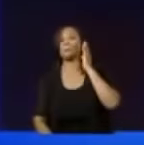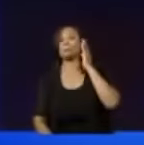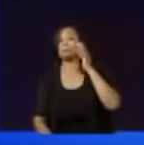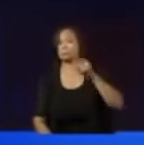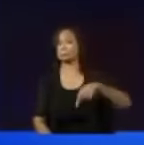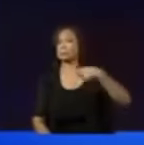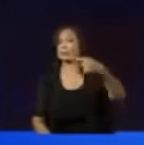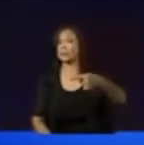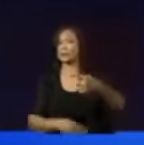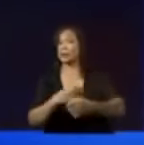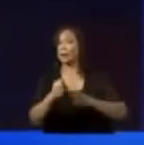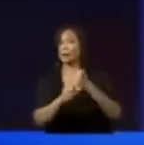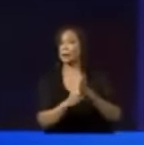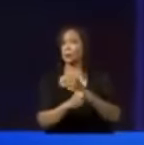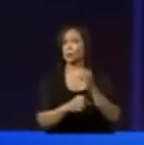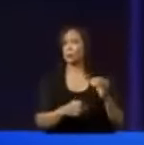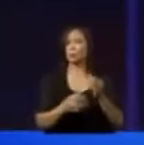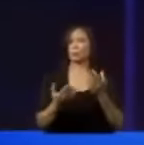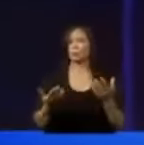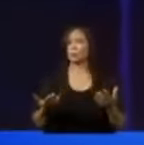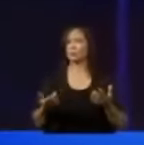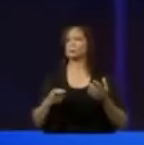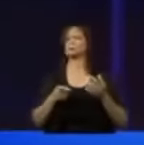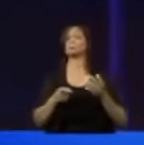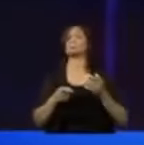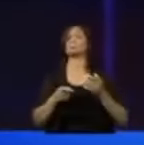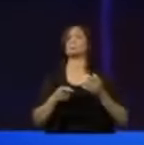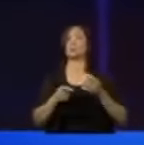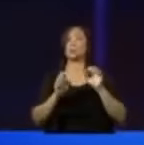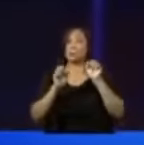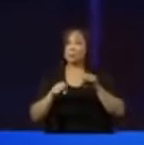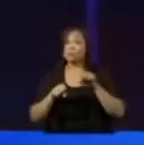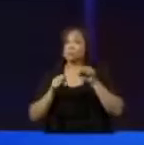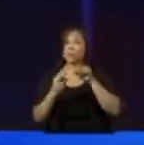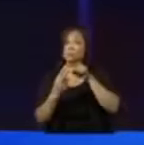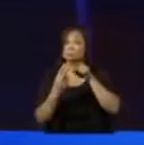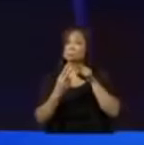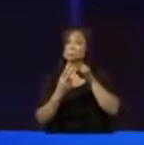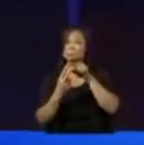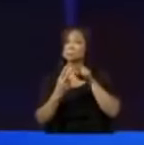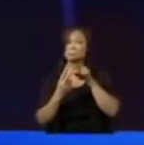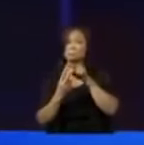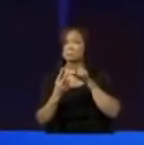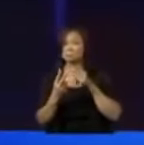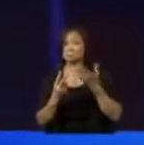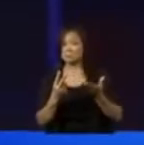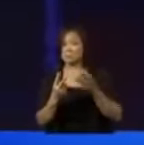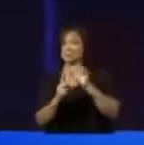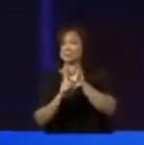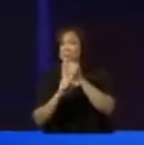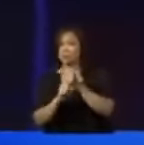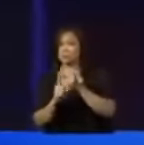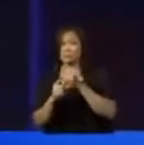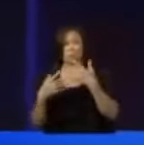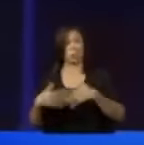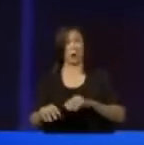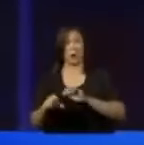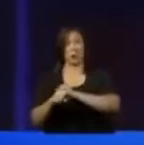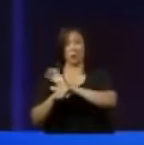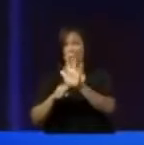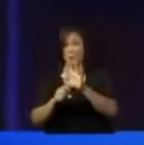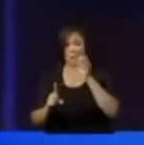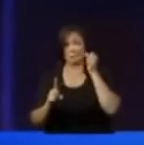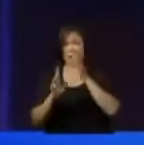año. Había la opción de que ante esa crisis sin